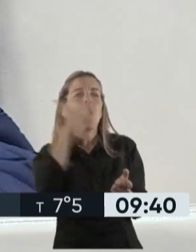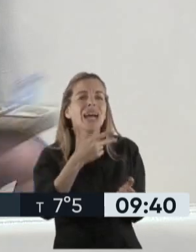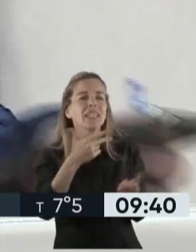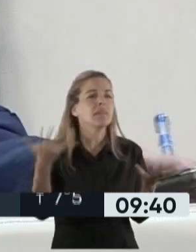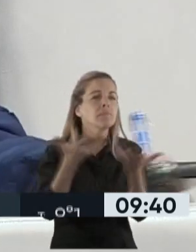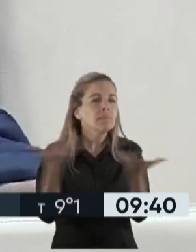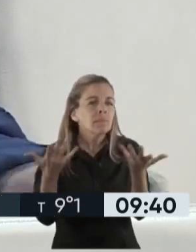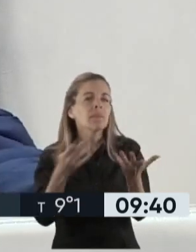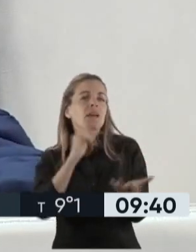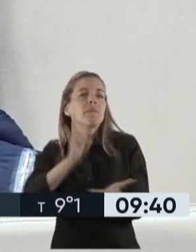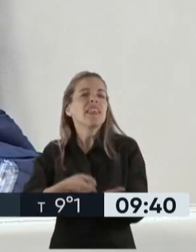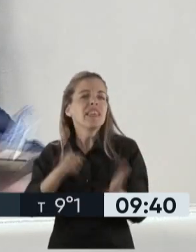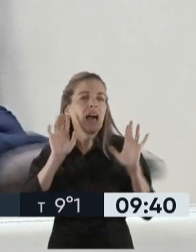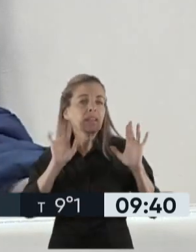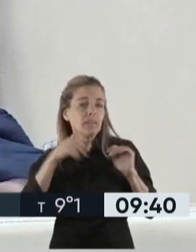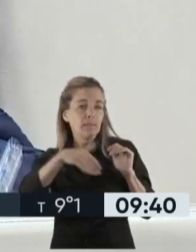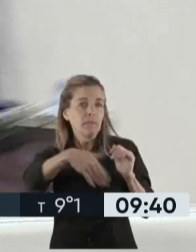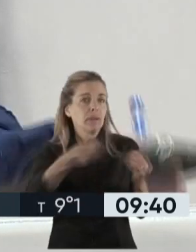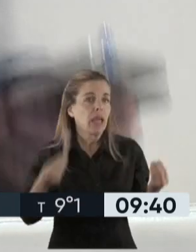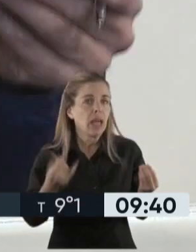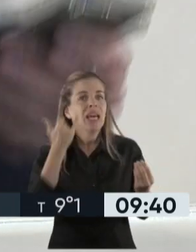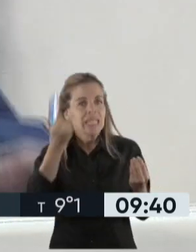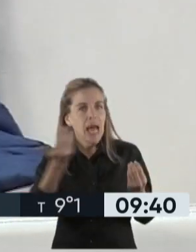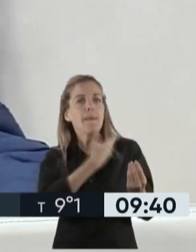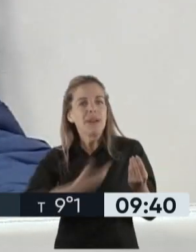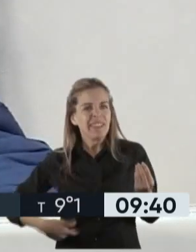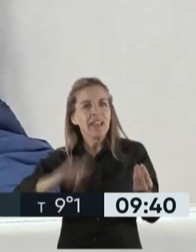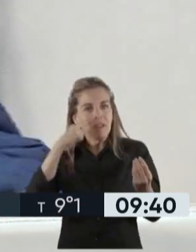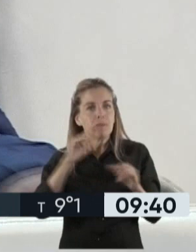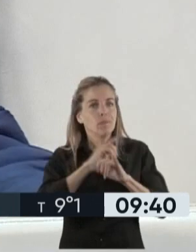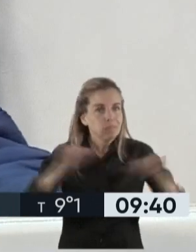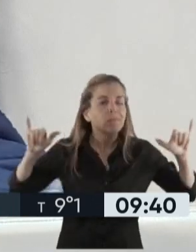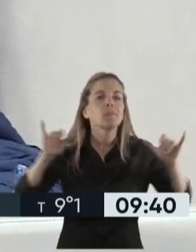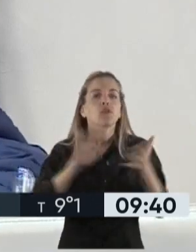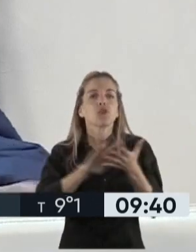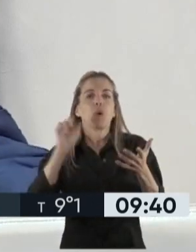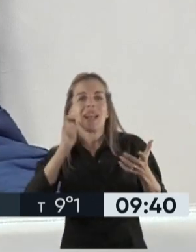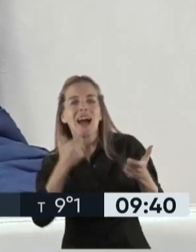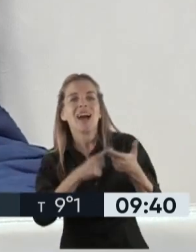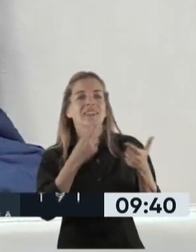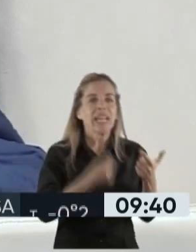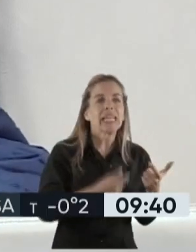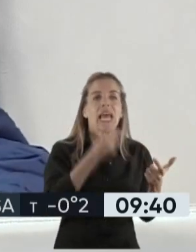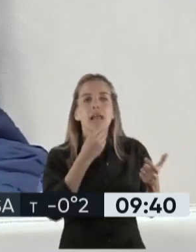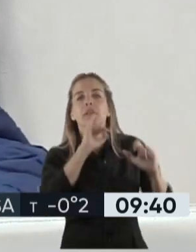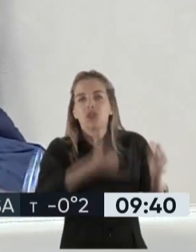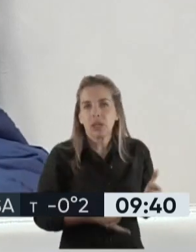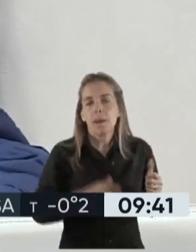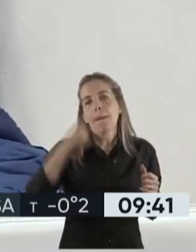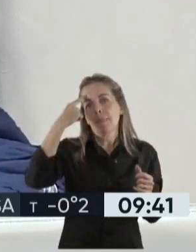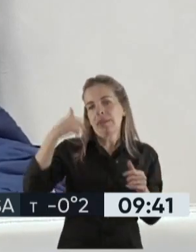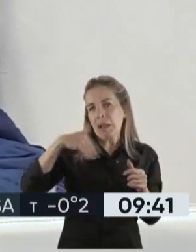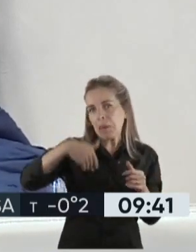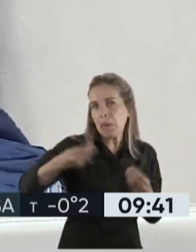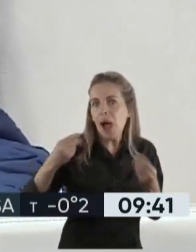corto plazo? Porque del largo plazo, mediano plazo, habló el presidente de hidrocarburos, lo acaba de decir bien usted, hidrocarburos, alimentos. ¿En el corto plazo algún anuncio